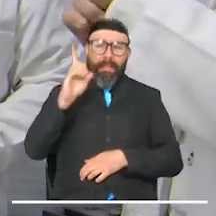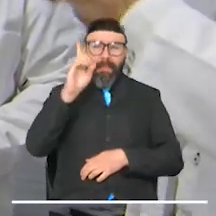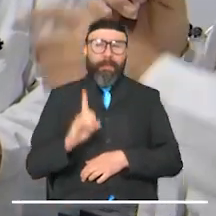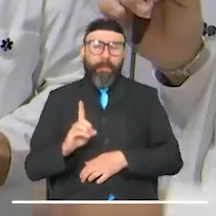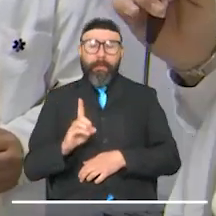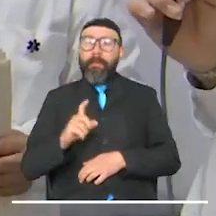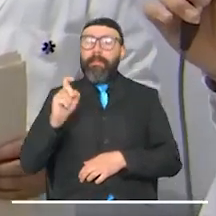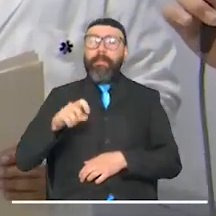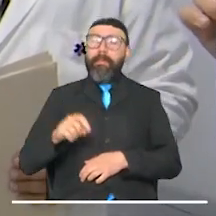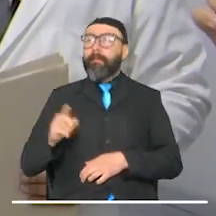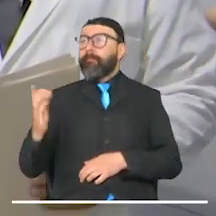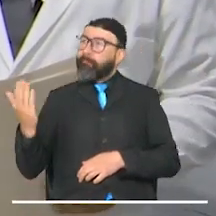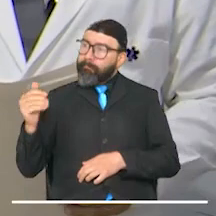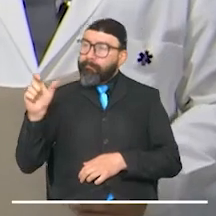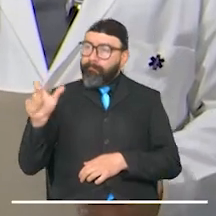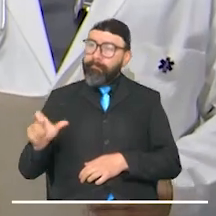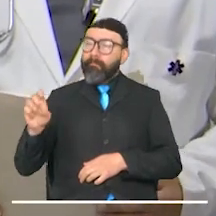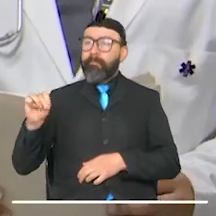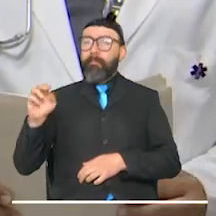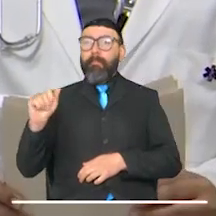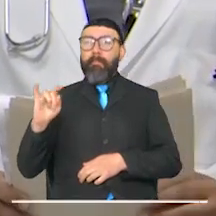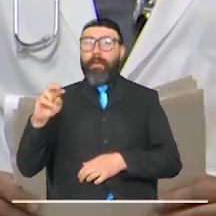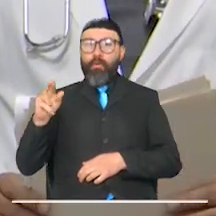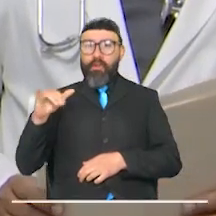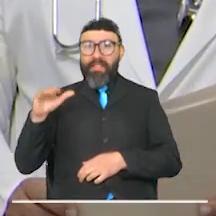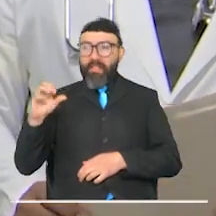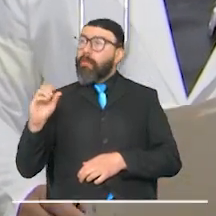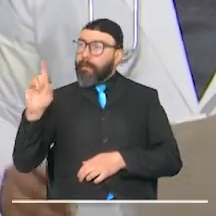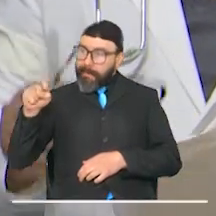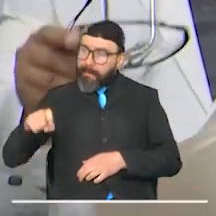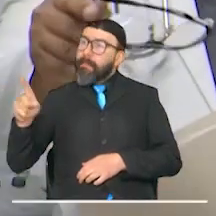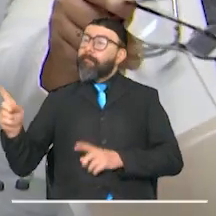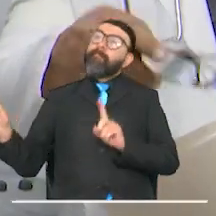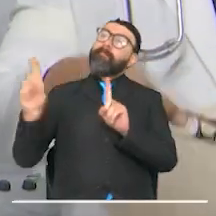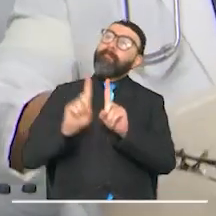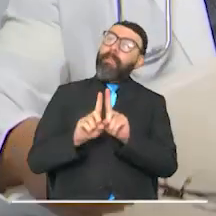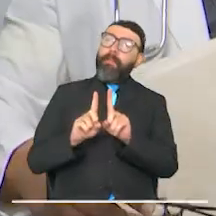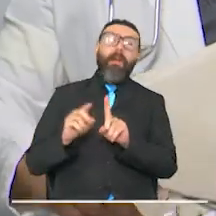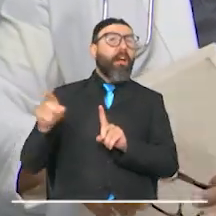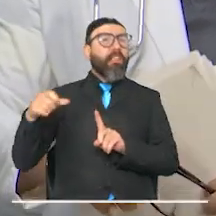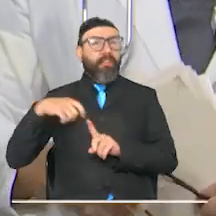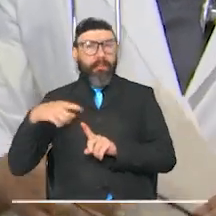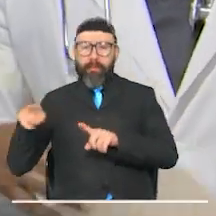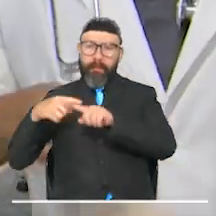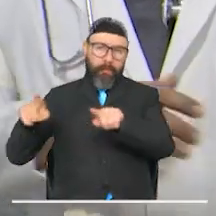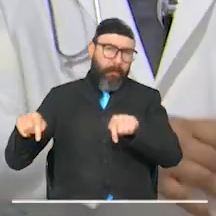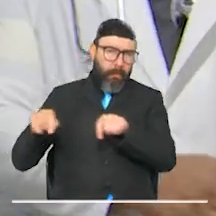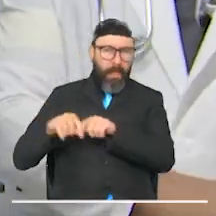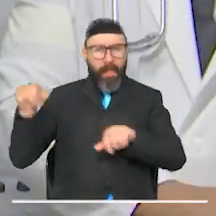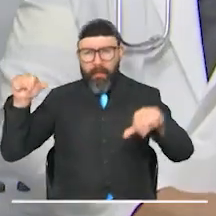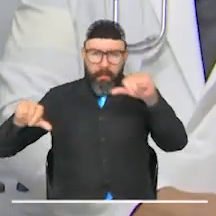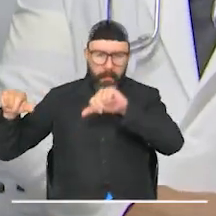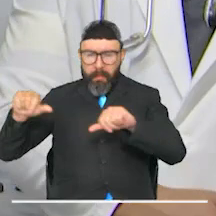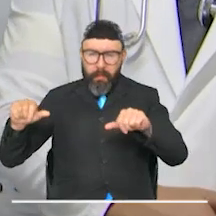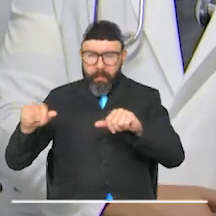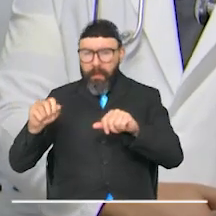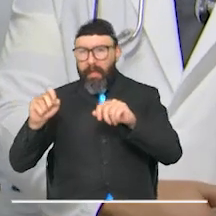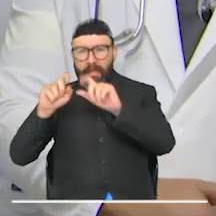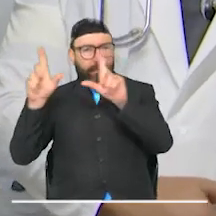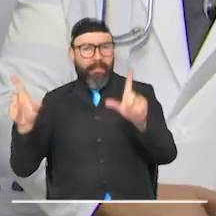necesitamos al doctor Mauricio puentes él tiene por allá unos equipos que son muy importantes y esos equipos